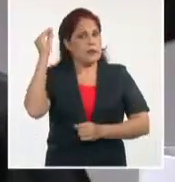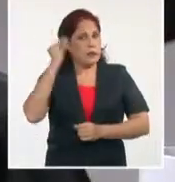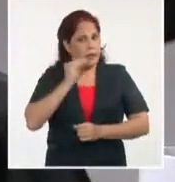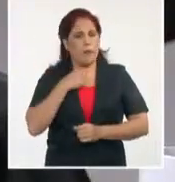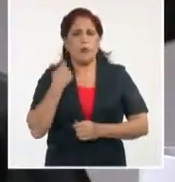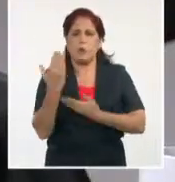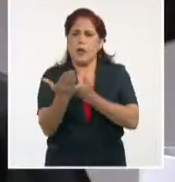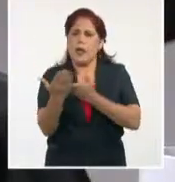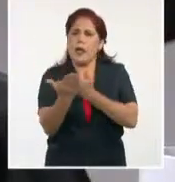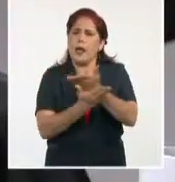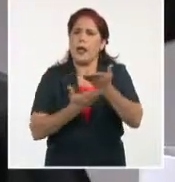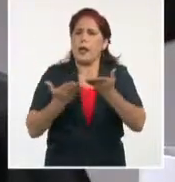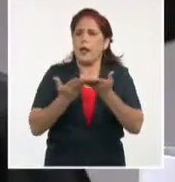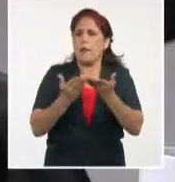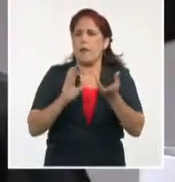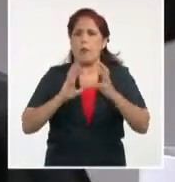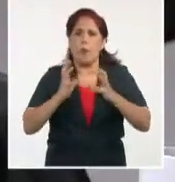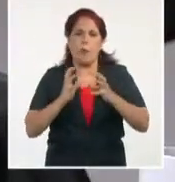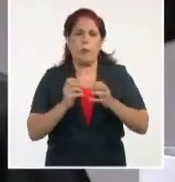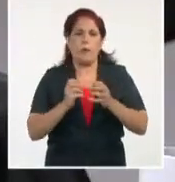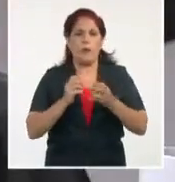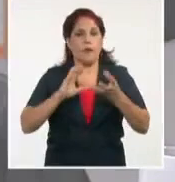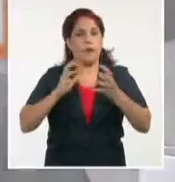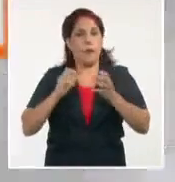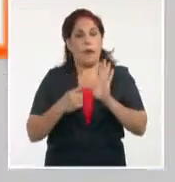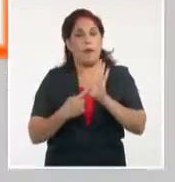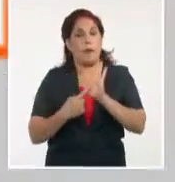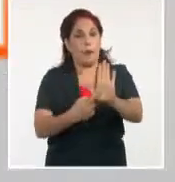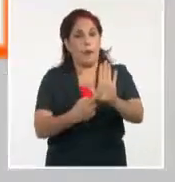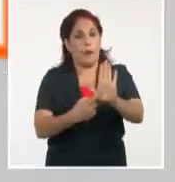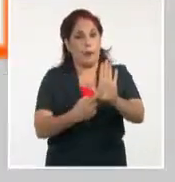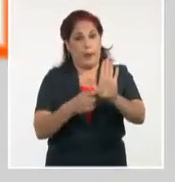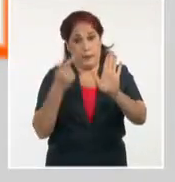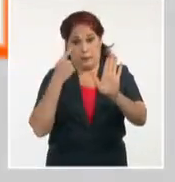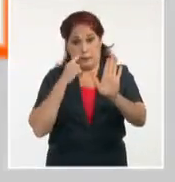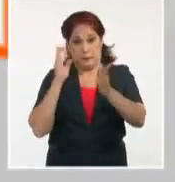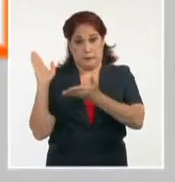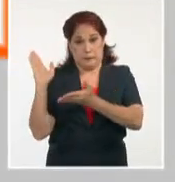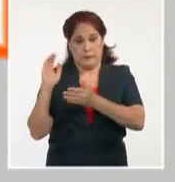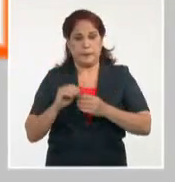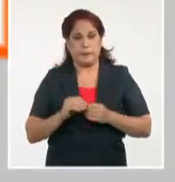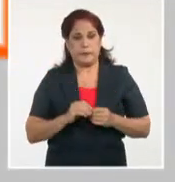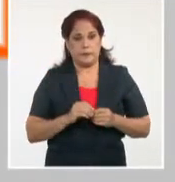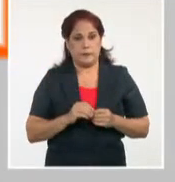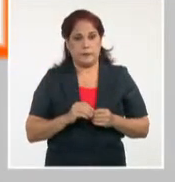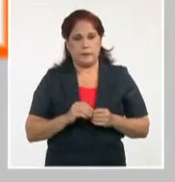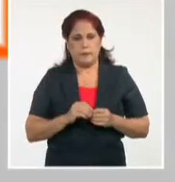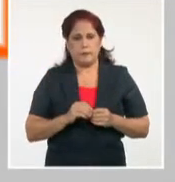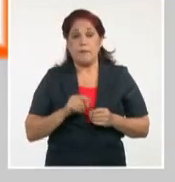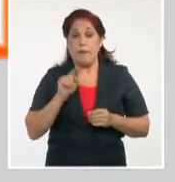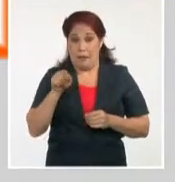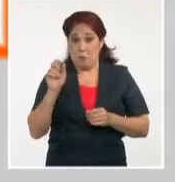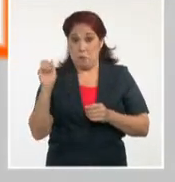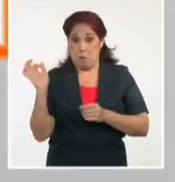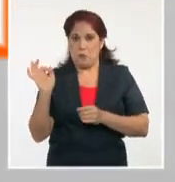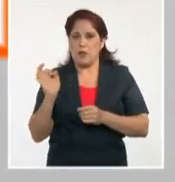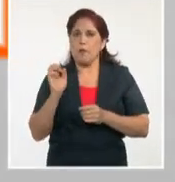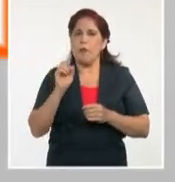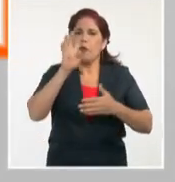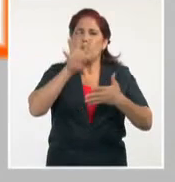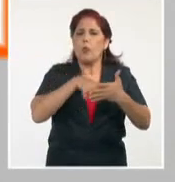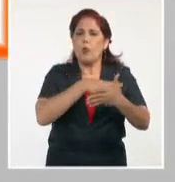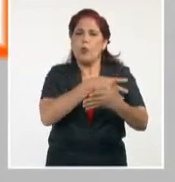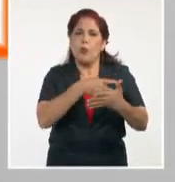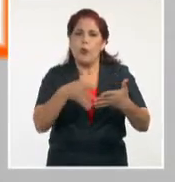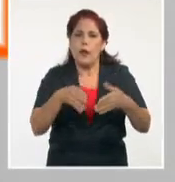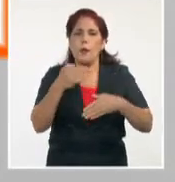con ustedes un esquema, el esquema que se presenta a continuación. Ahí hay una cronología de todo